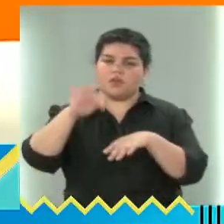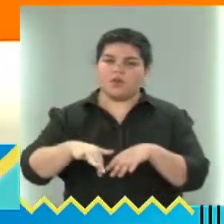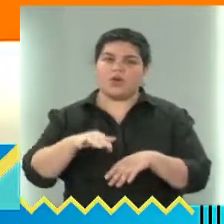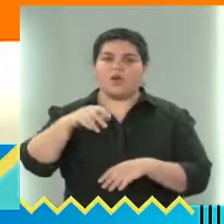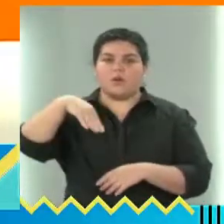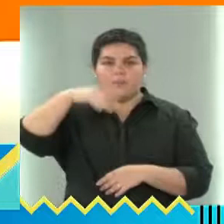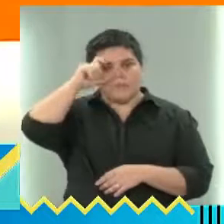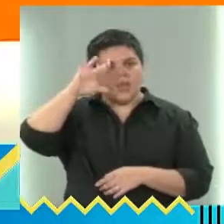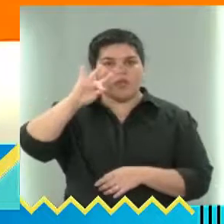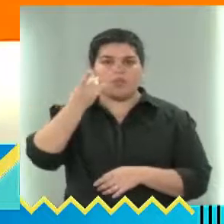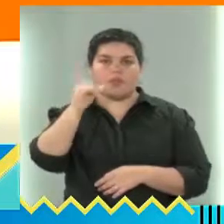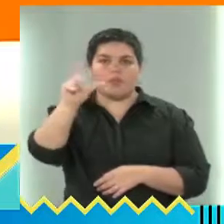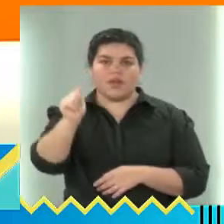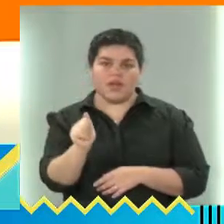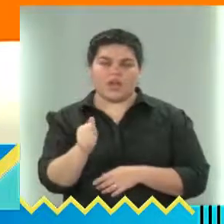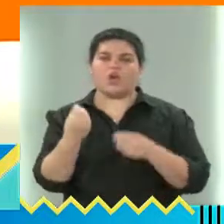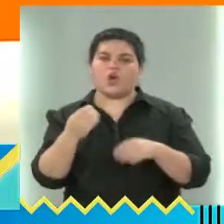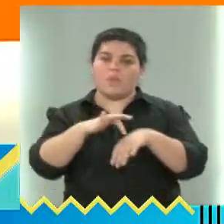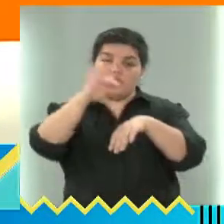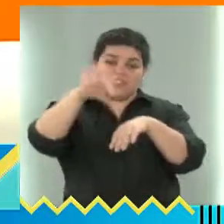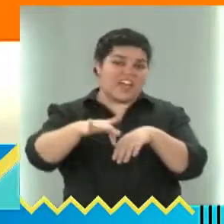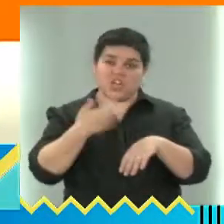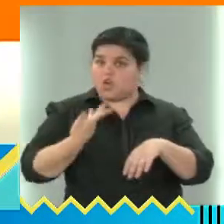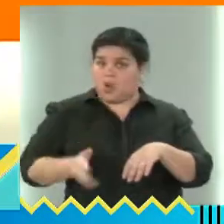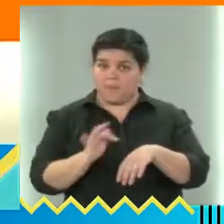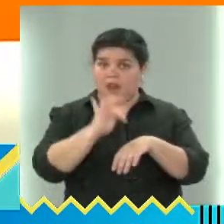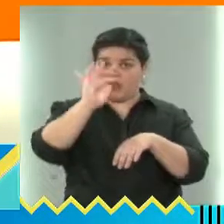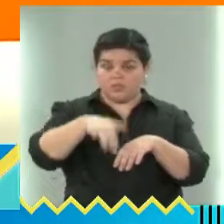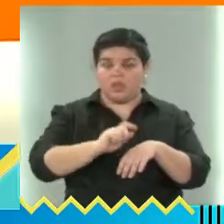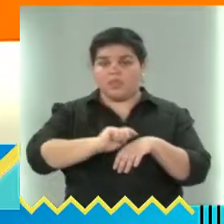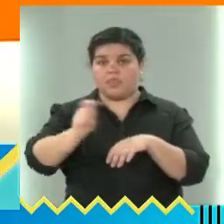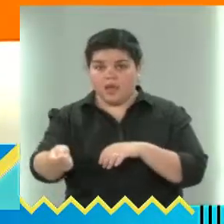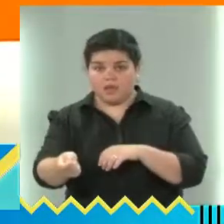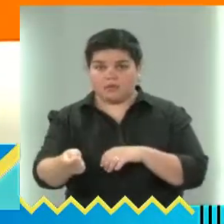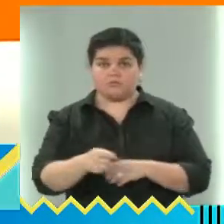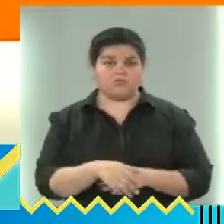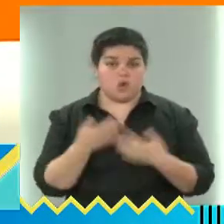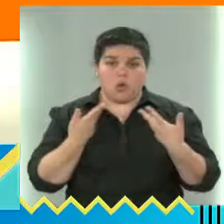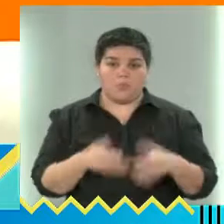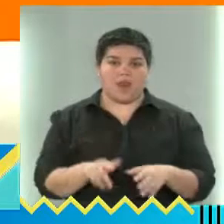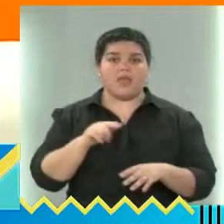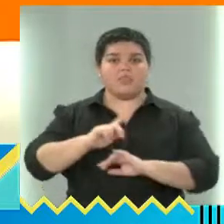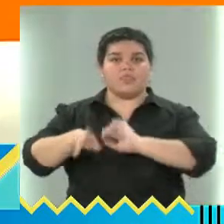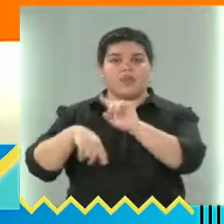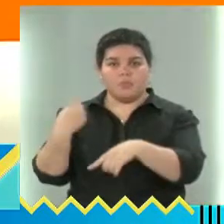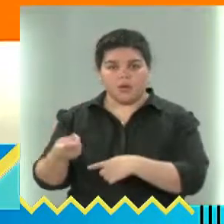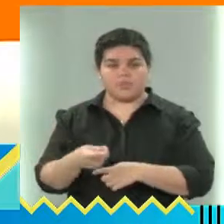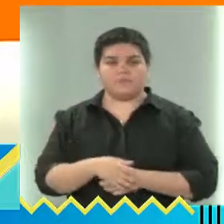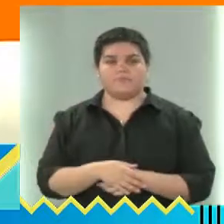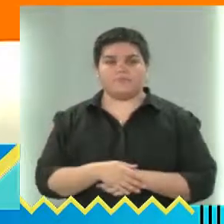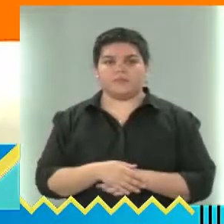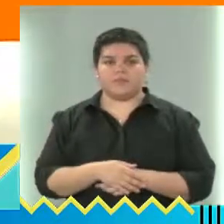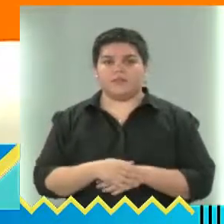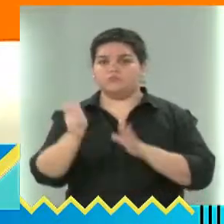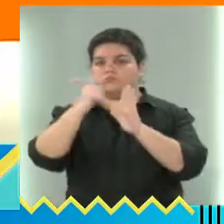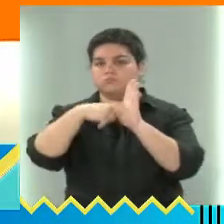se puede hacer mediante una extracción de sangre, se acercan a realizar la donación de sangre habitual y mediante un registro,